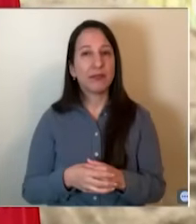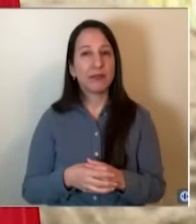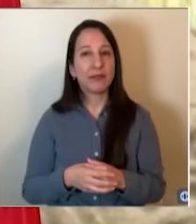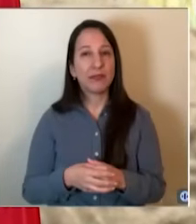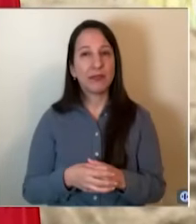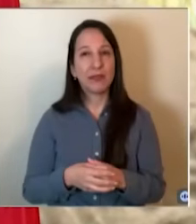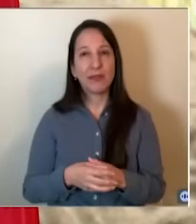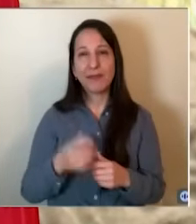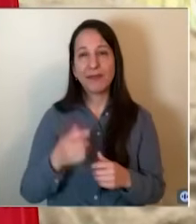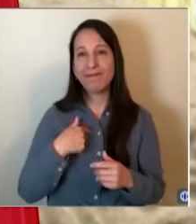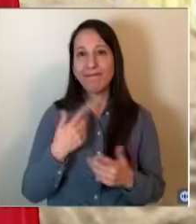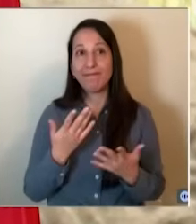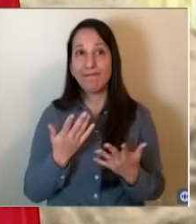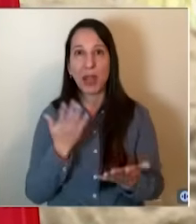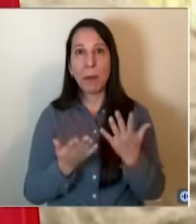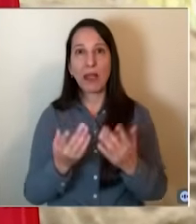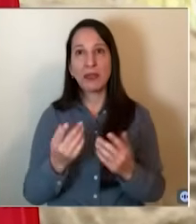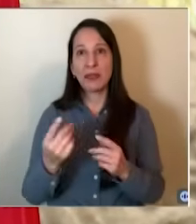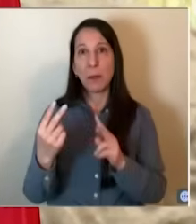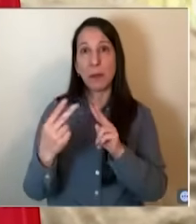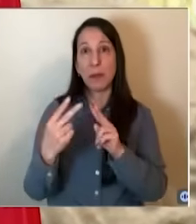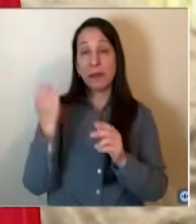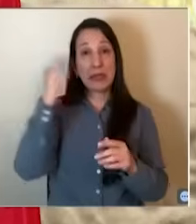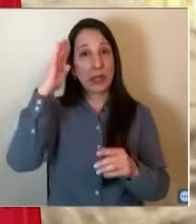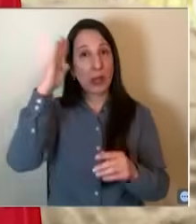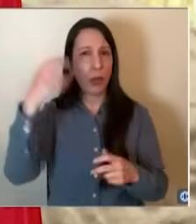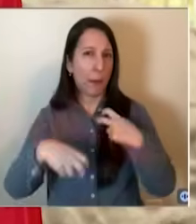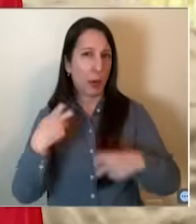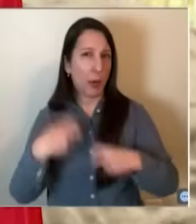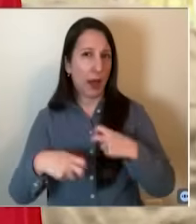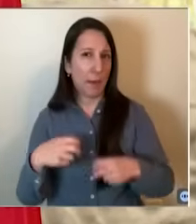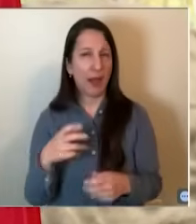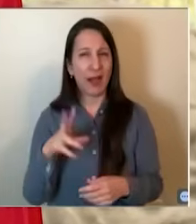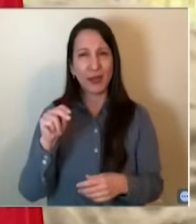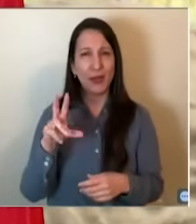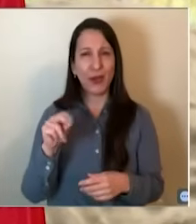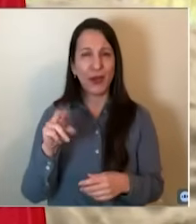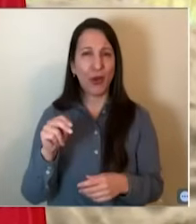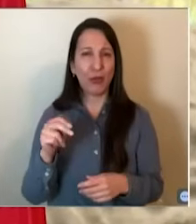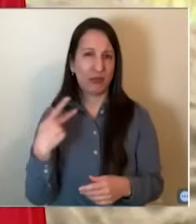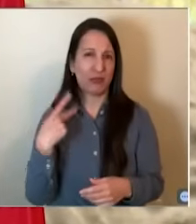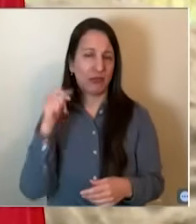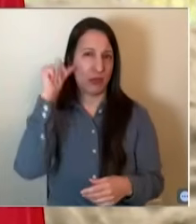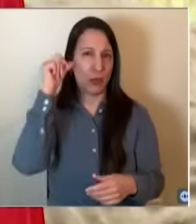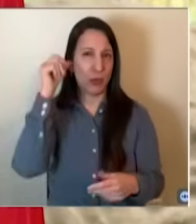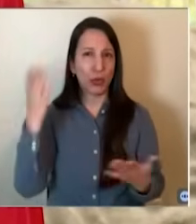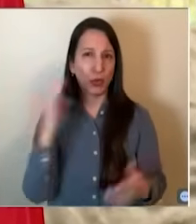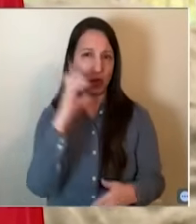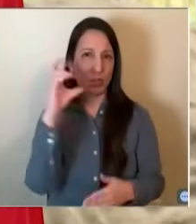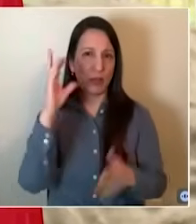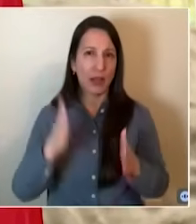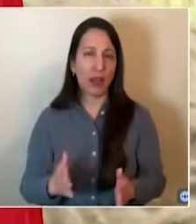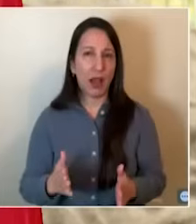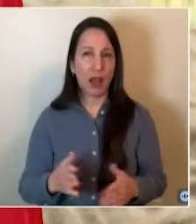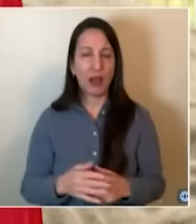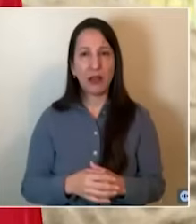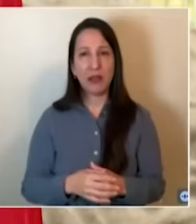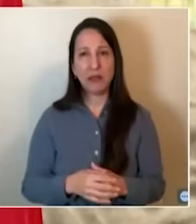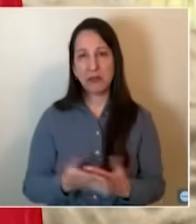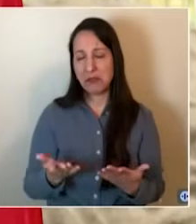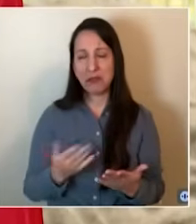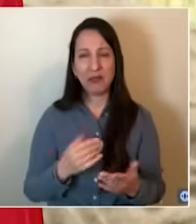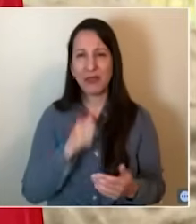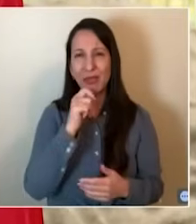puede ocurrir que esto es beligerancia política. No, pero ¿cuándo dejamos de ser adultos en Costa Rica? No se me ocurre que eso se pueda